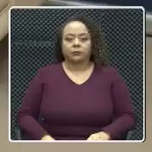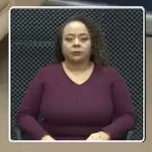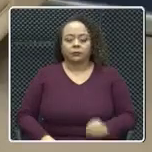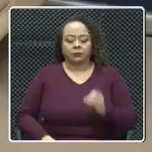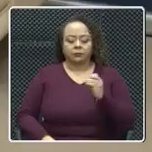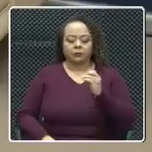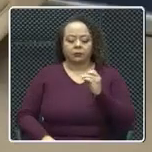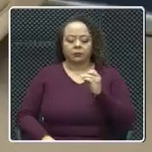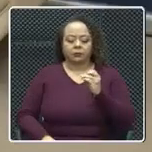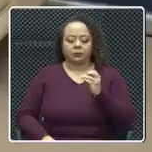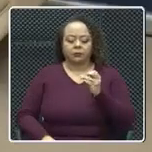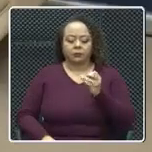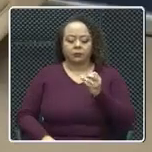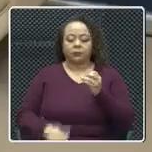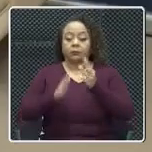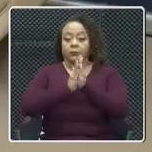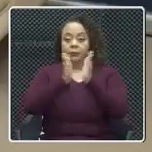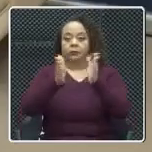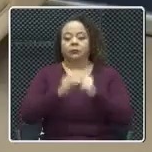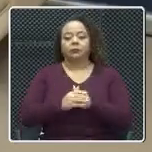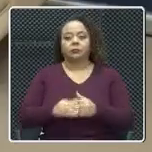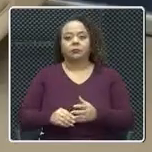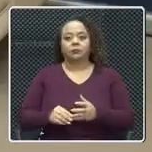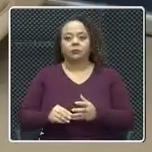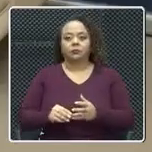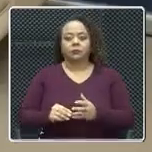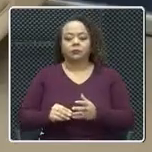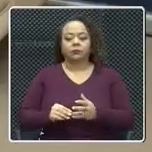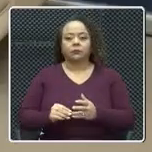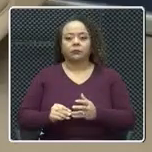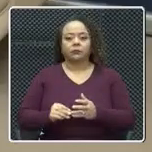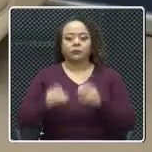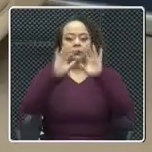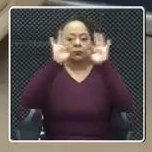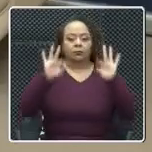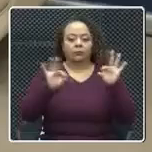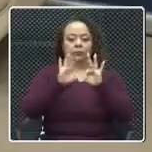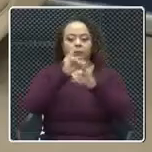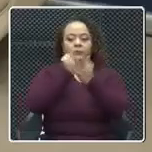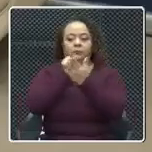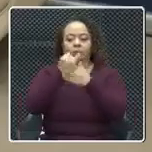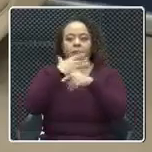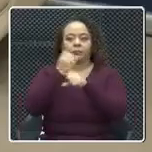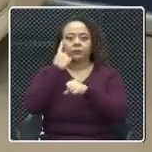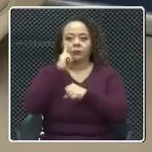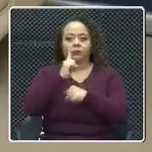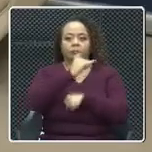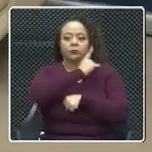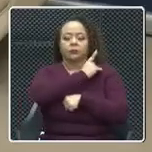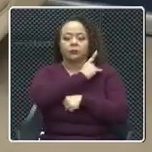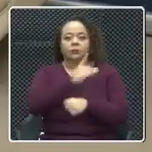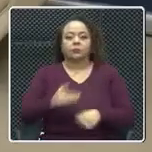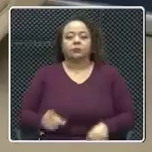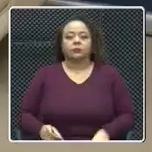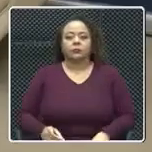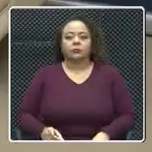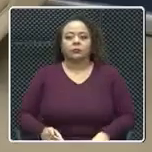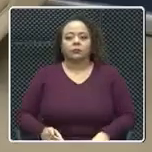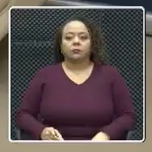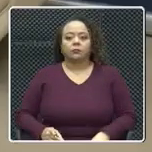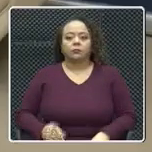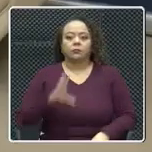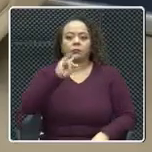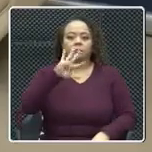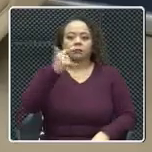general el llenado del formulario o la investigación se ha hecho por parte de la dirección. Uh-huh. Y cuando